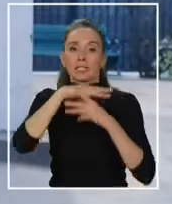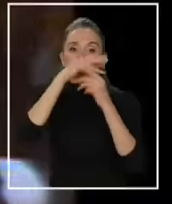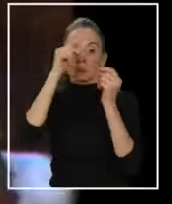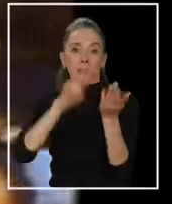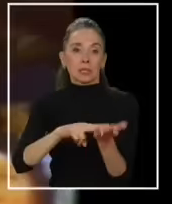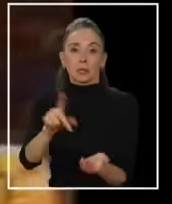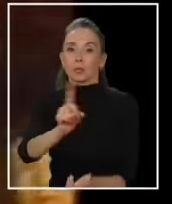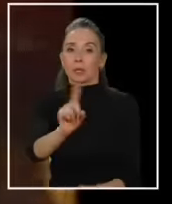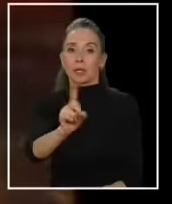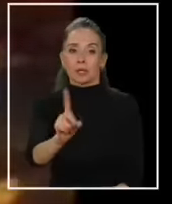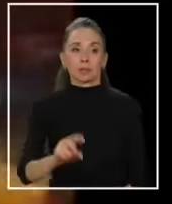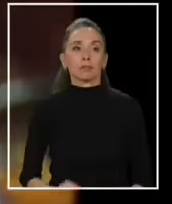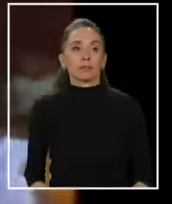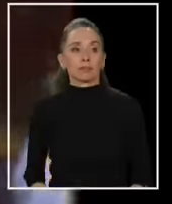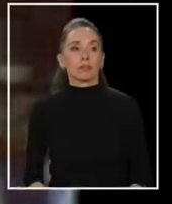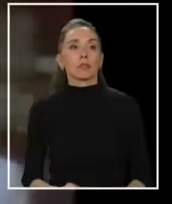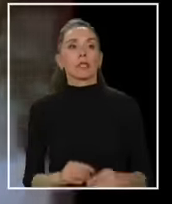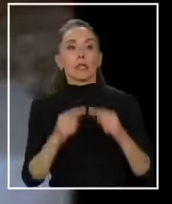digamos.